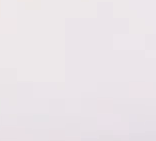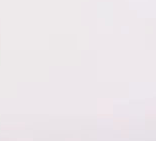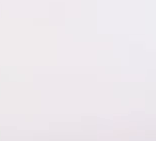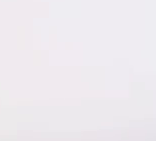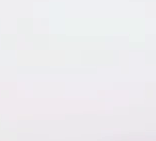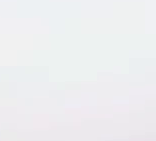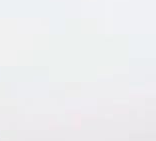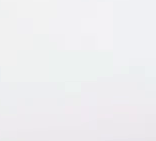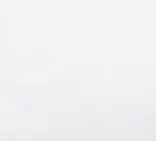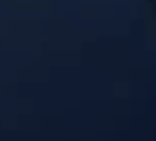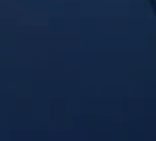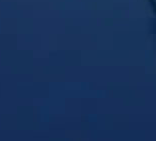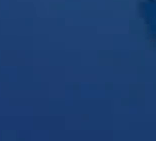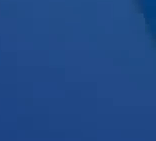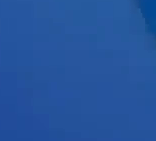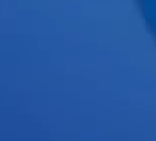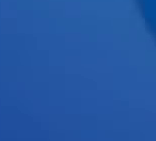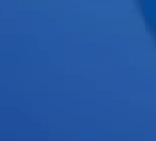TV